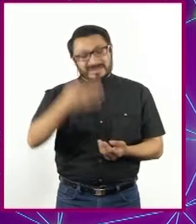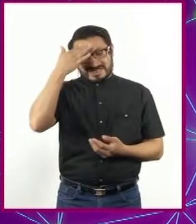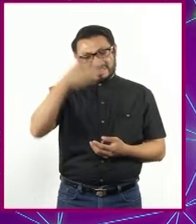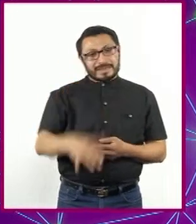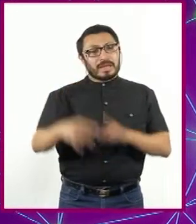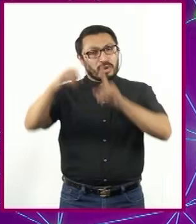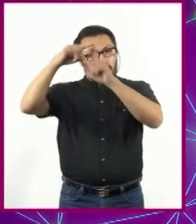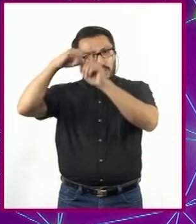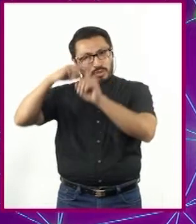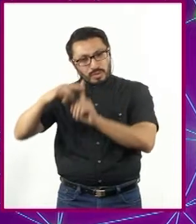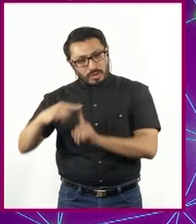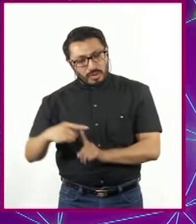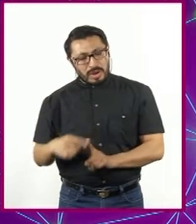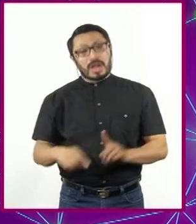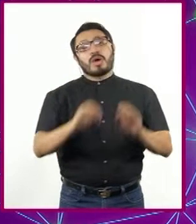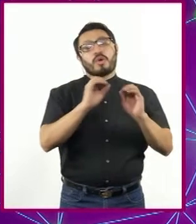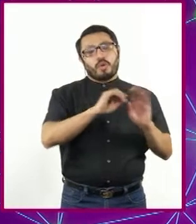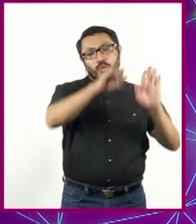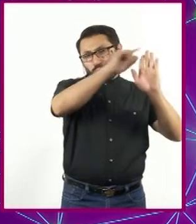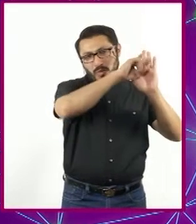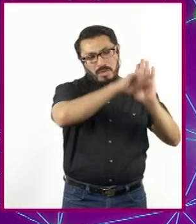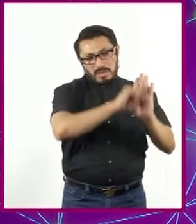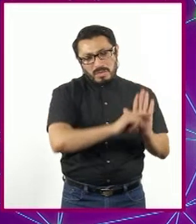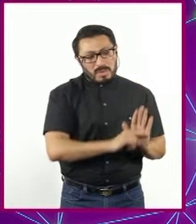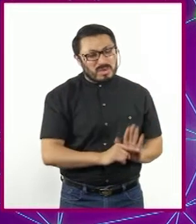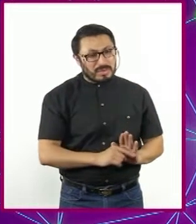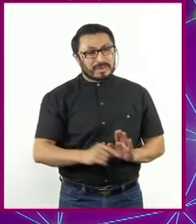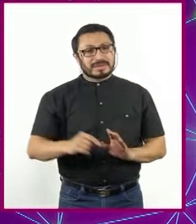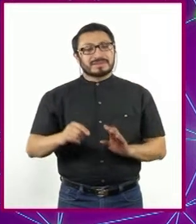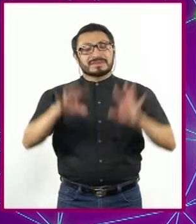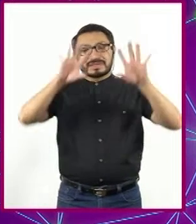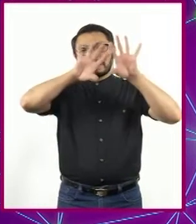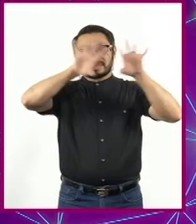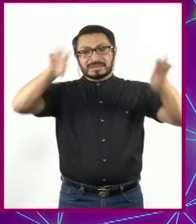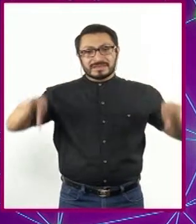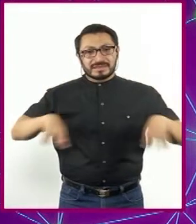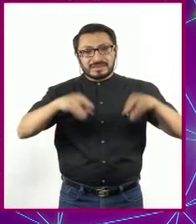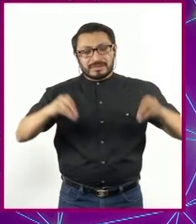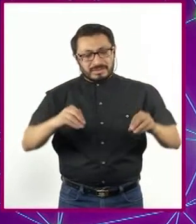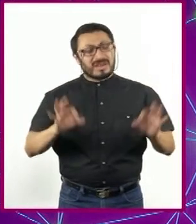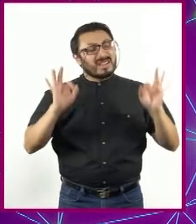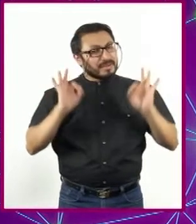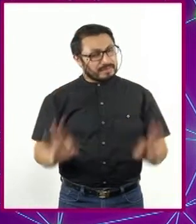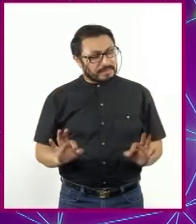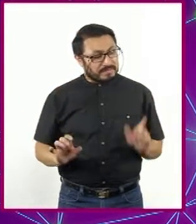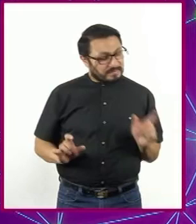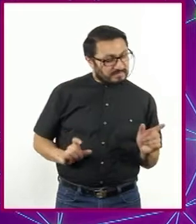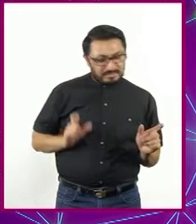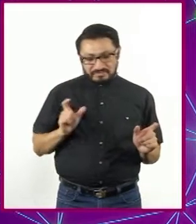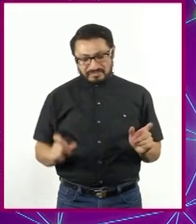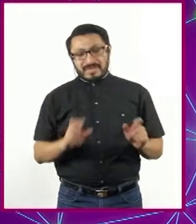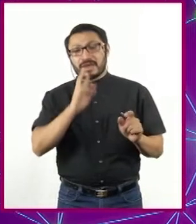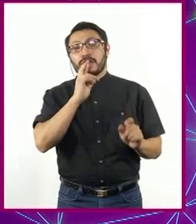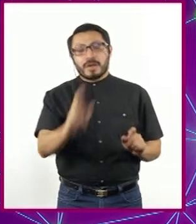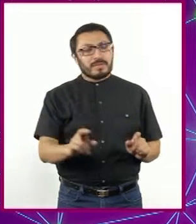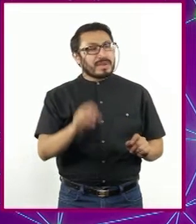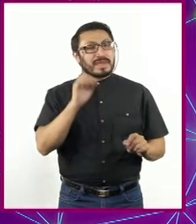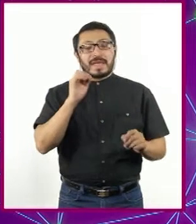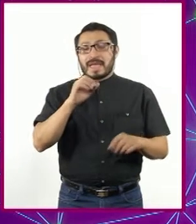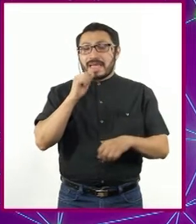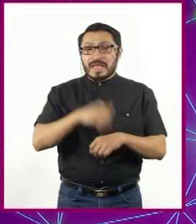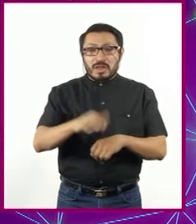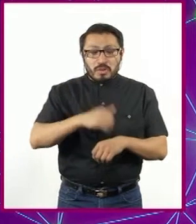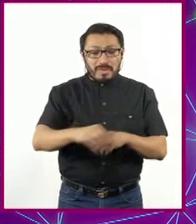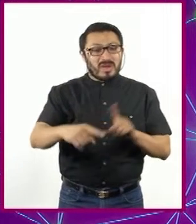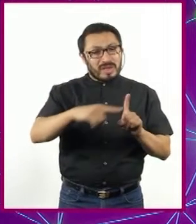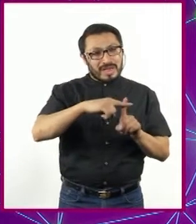sumar números positivos o números negativos se suman los valores absolutos y el resultado conserva el signo de